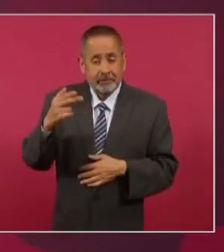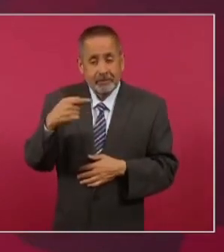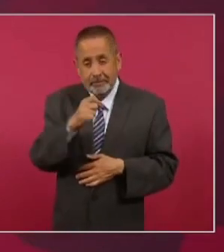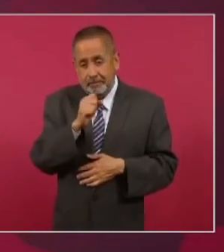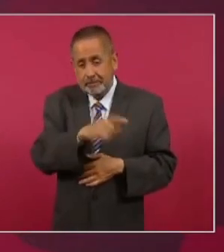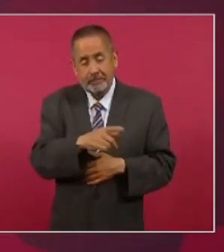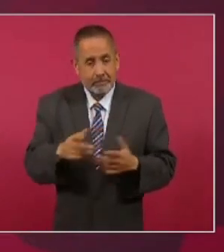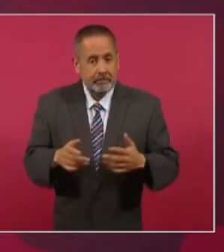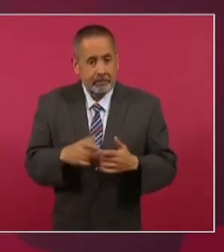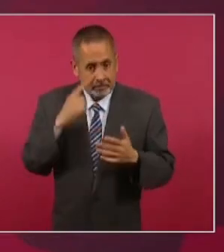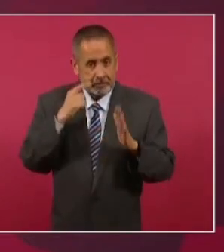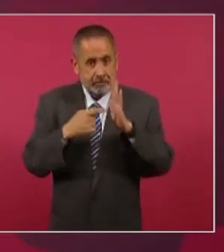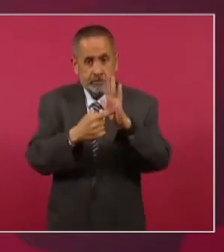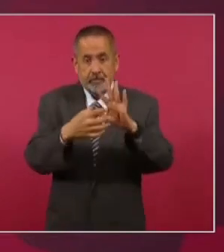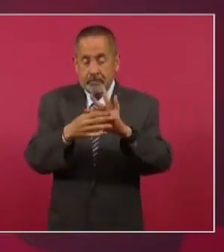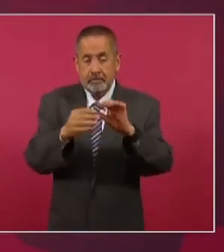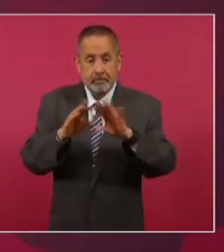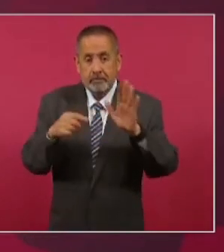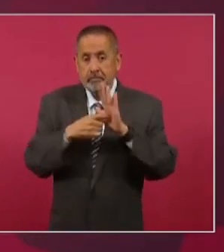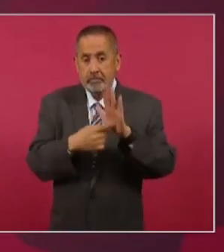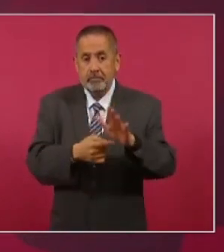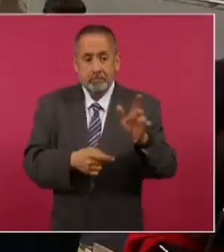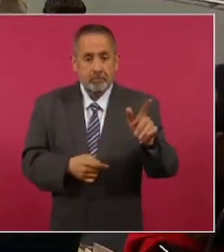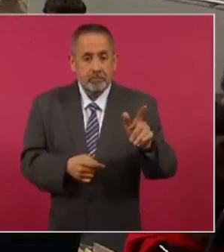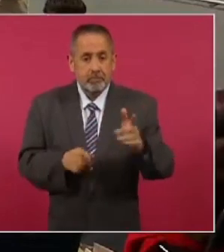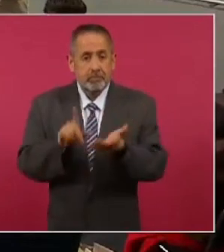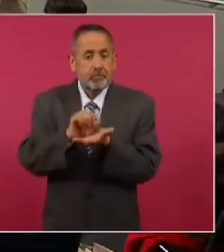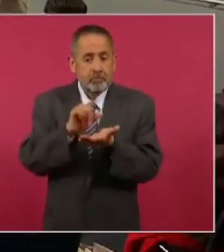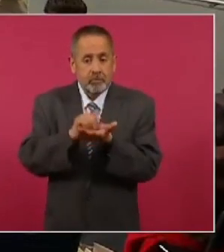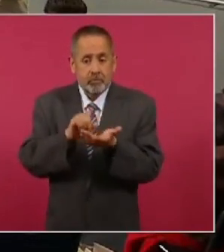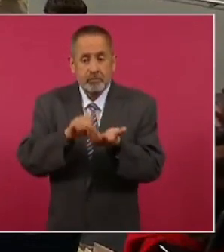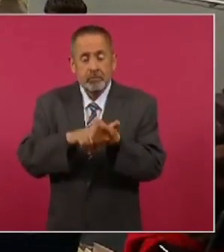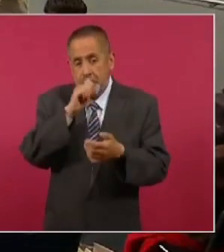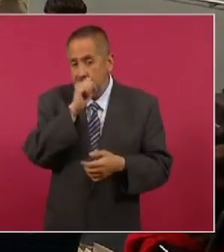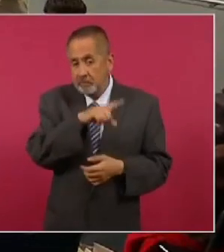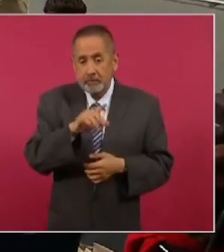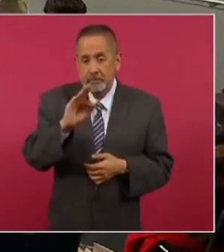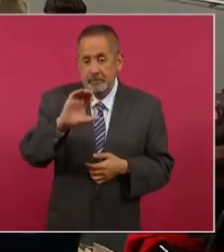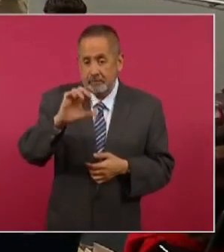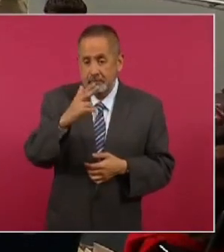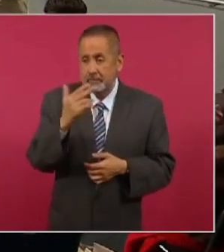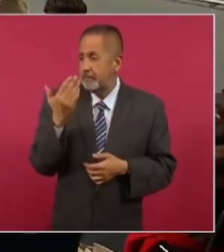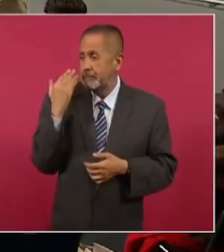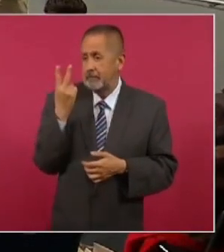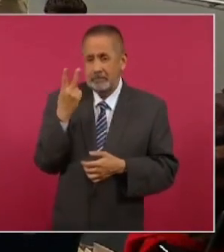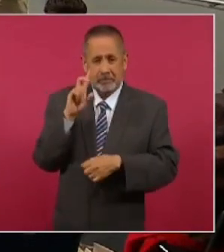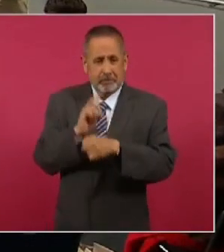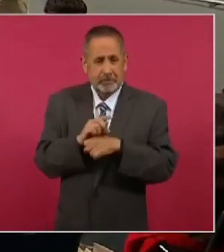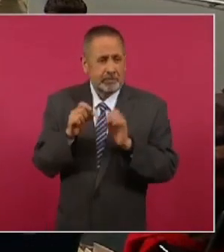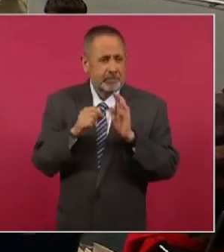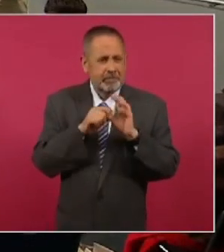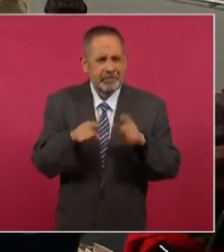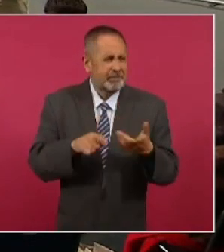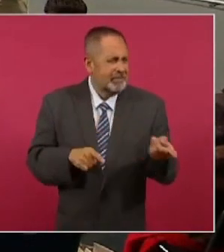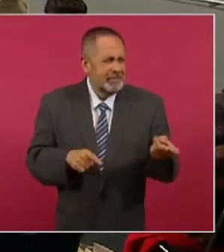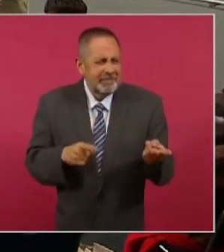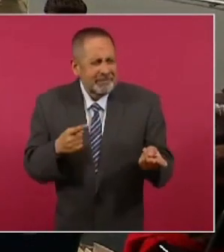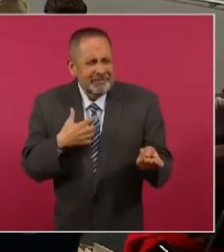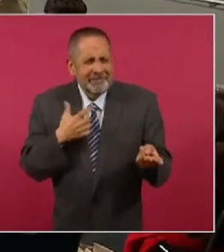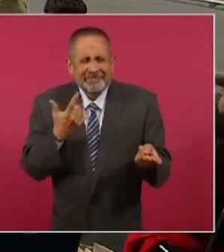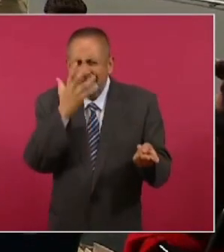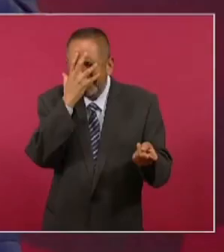les voy a mostrar un twitter de Calderón de hace dos o tres días con que autoridad